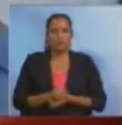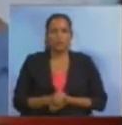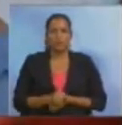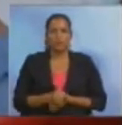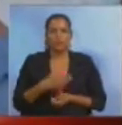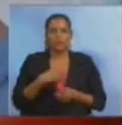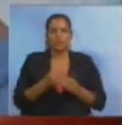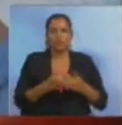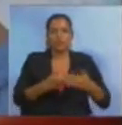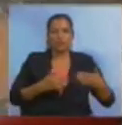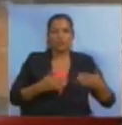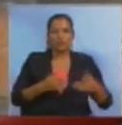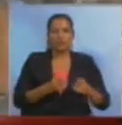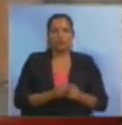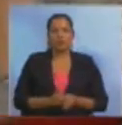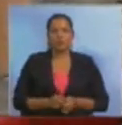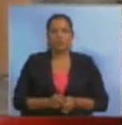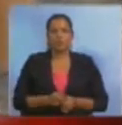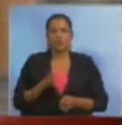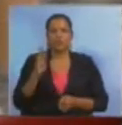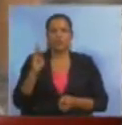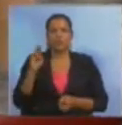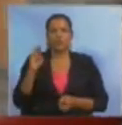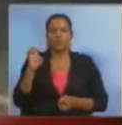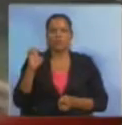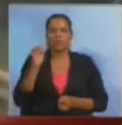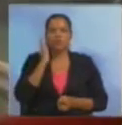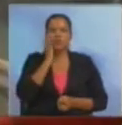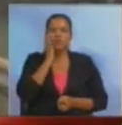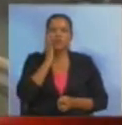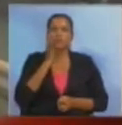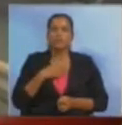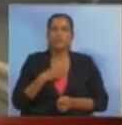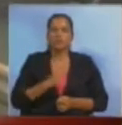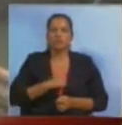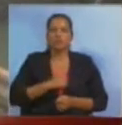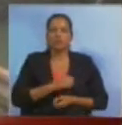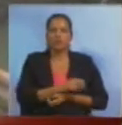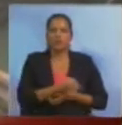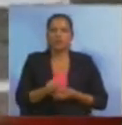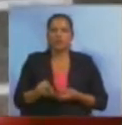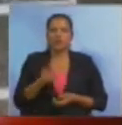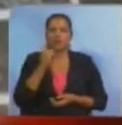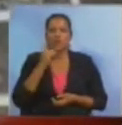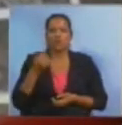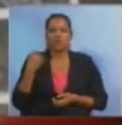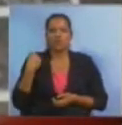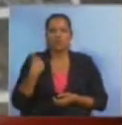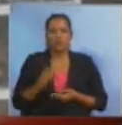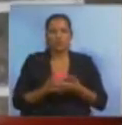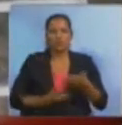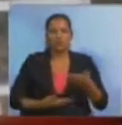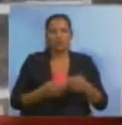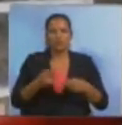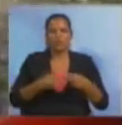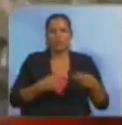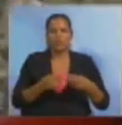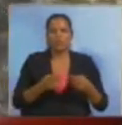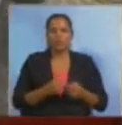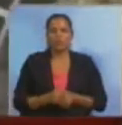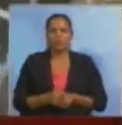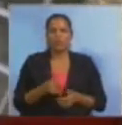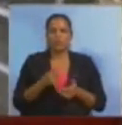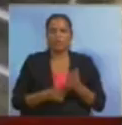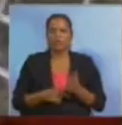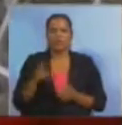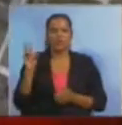su espacio correspondiente. Berta Cifuela, madre de la dueña del terreno, insistió en que cuentan con permisos de construcción y